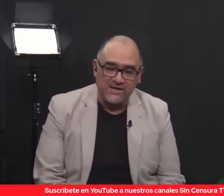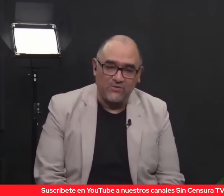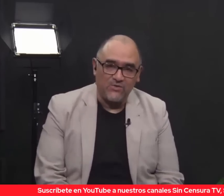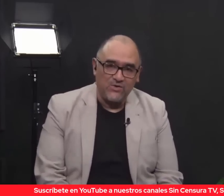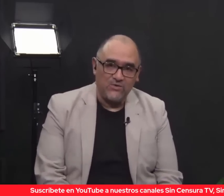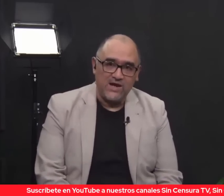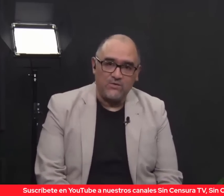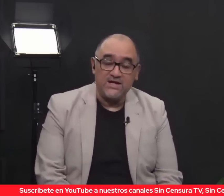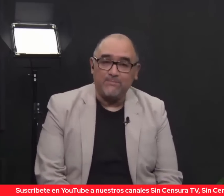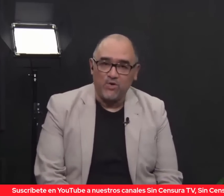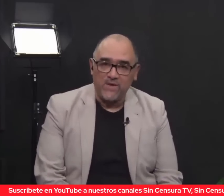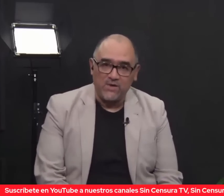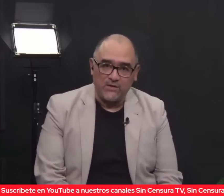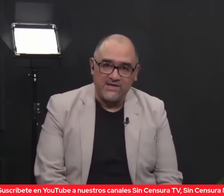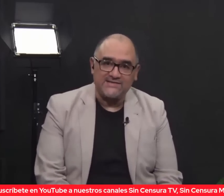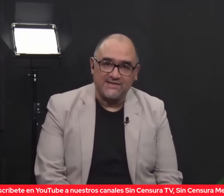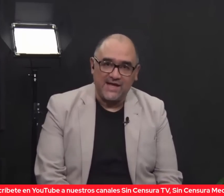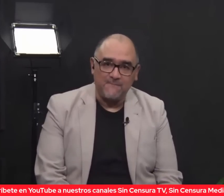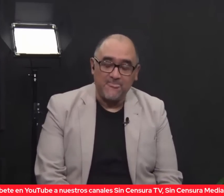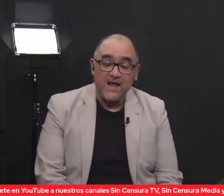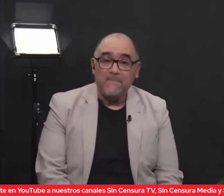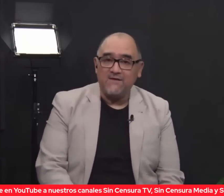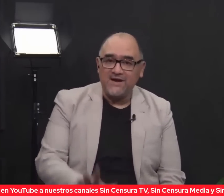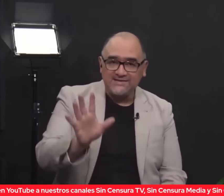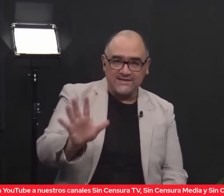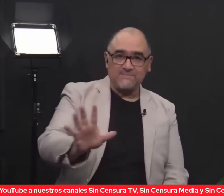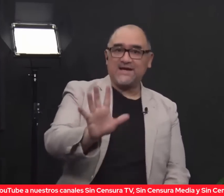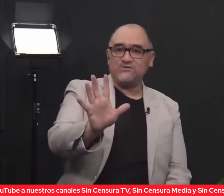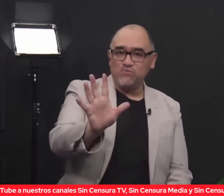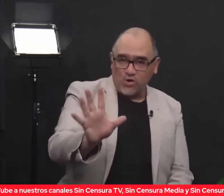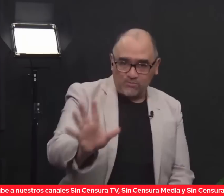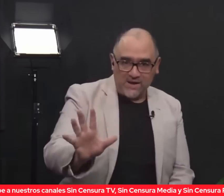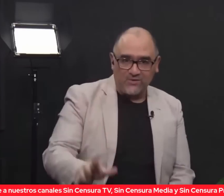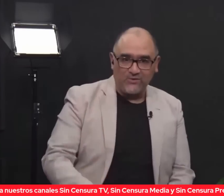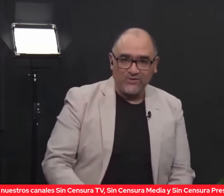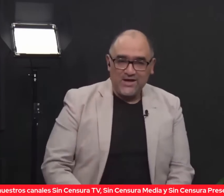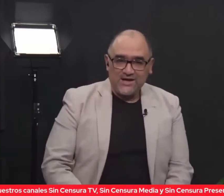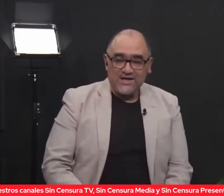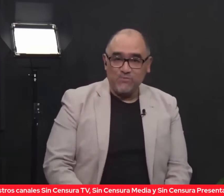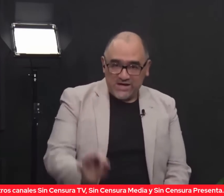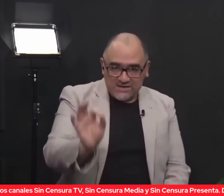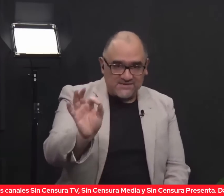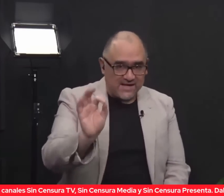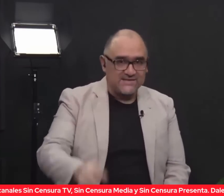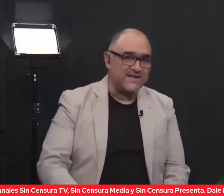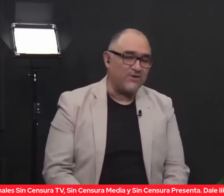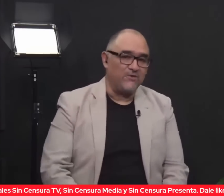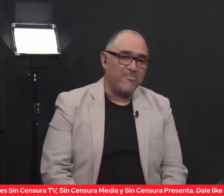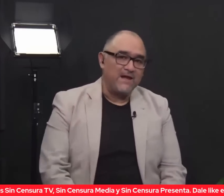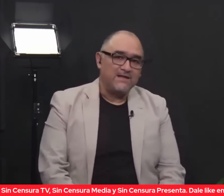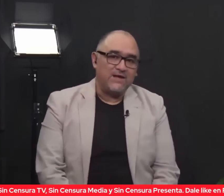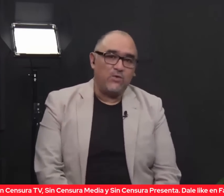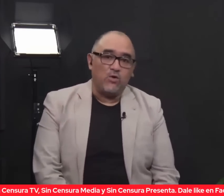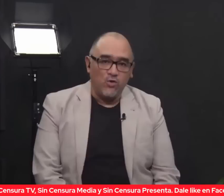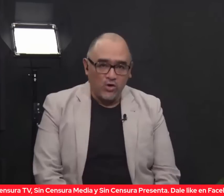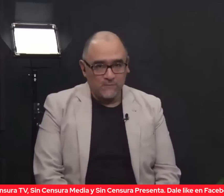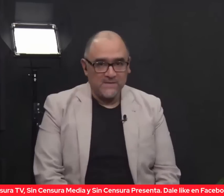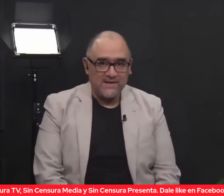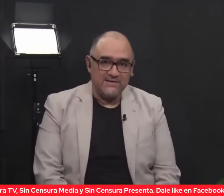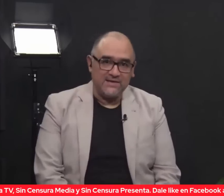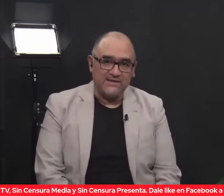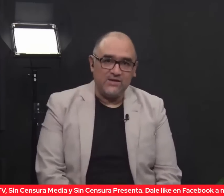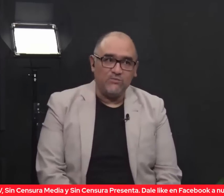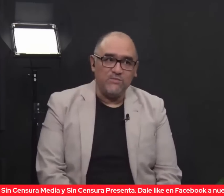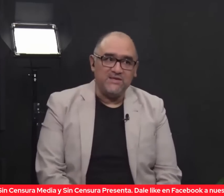bandera en México, una aerolínea propia, una aerolínea estatal. Para hablar de este tema que es muy complejo y muy especializado, tengo el